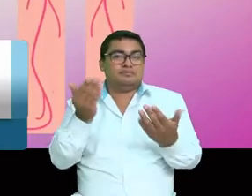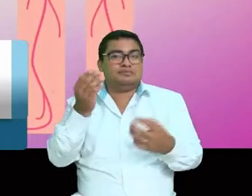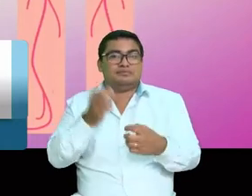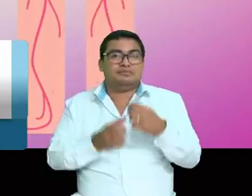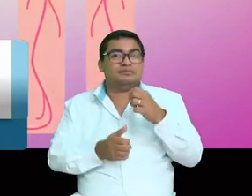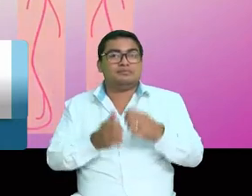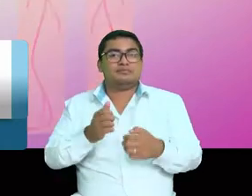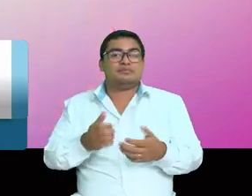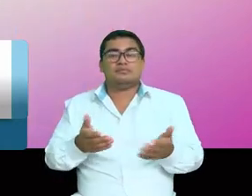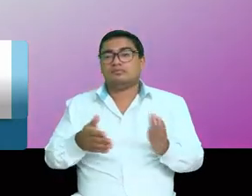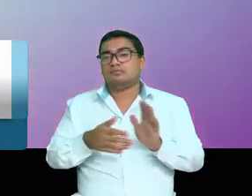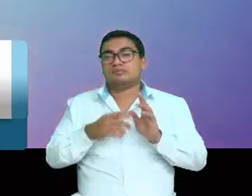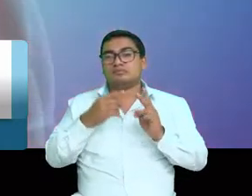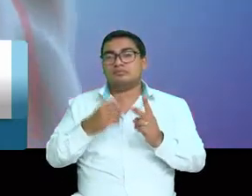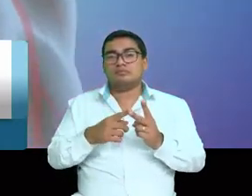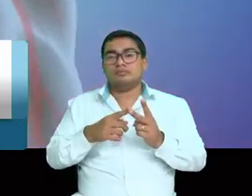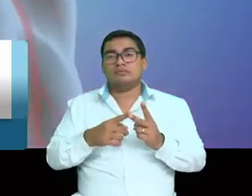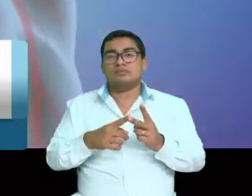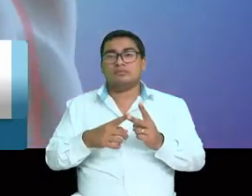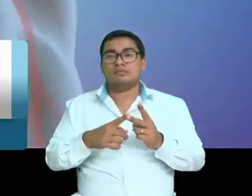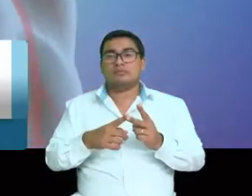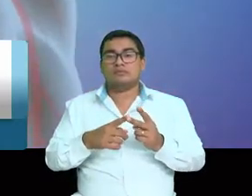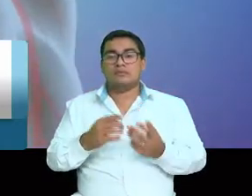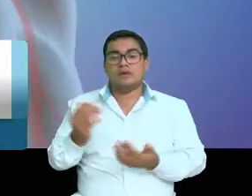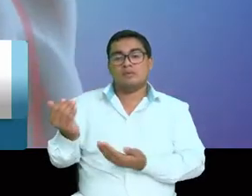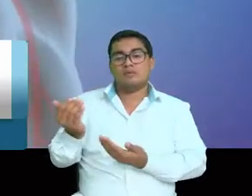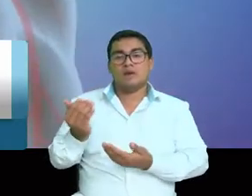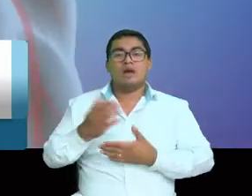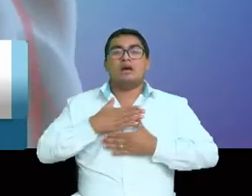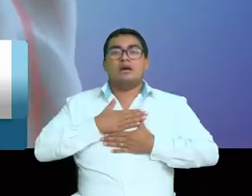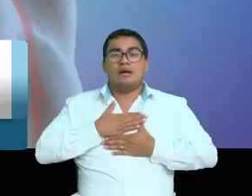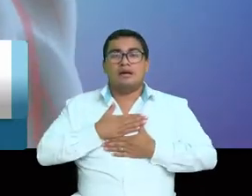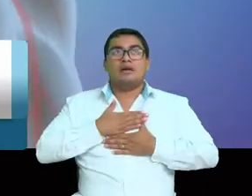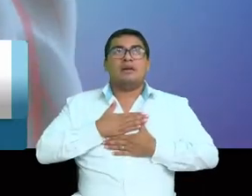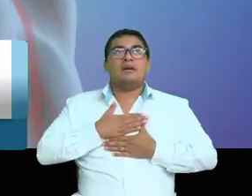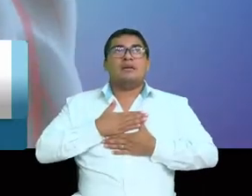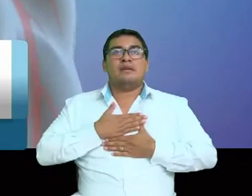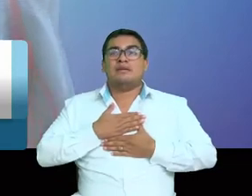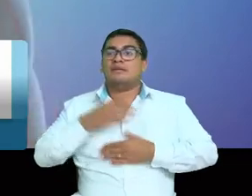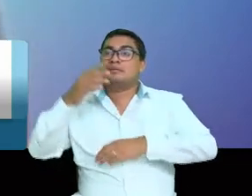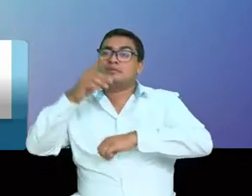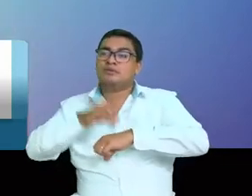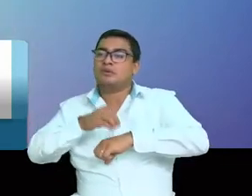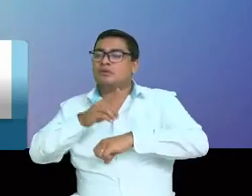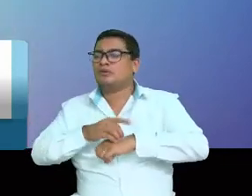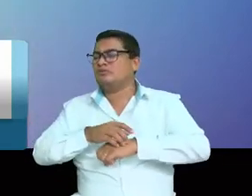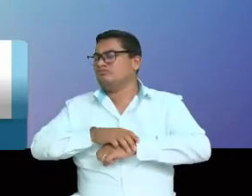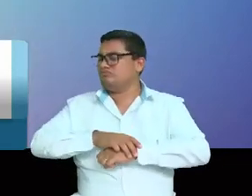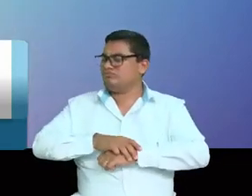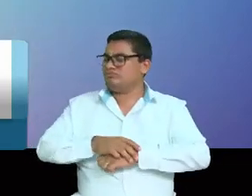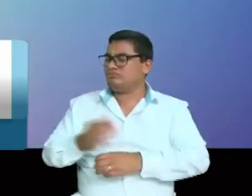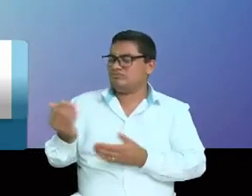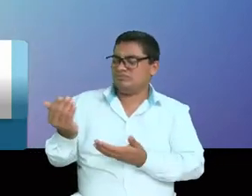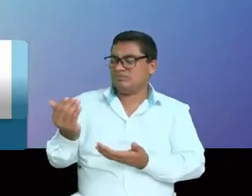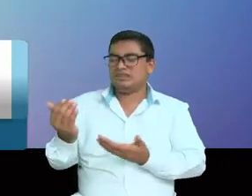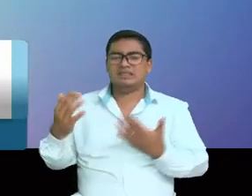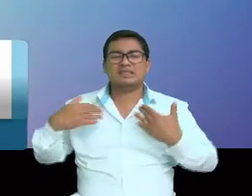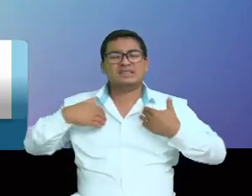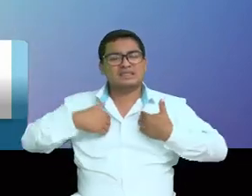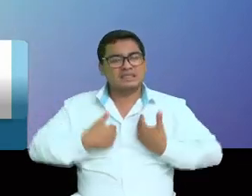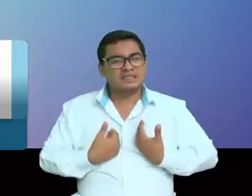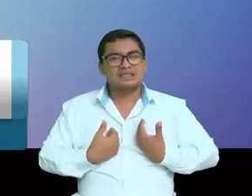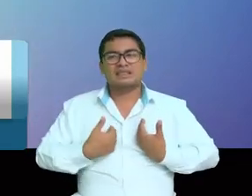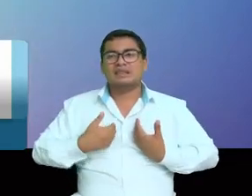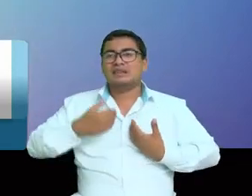identificar. Lo otro es que los niños se cansan. Y la madre te dice, doctor, el niño lo miro cansado. Tiene una